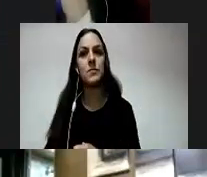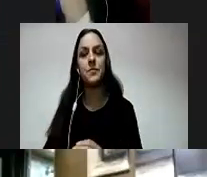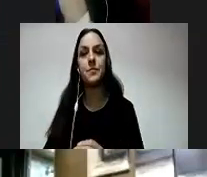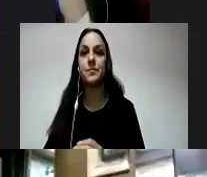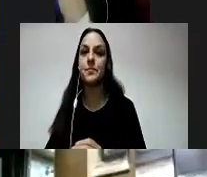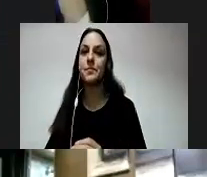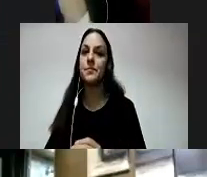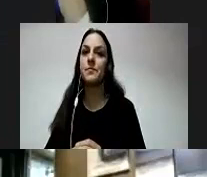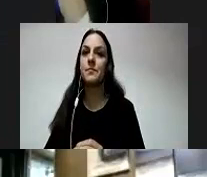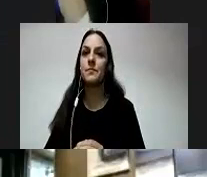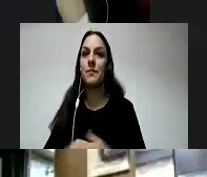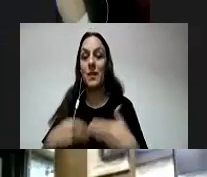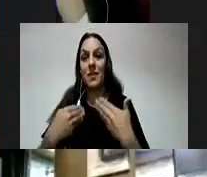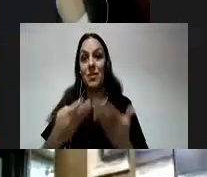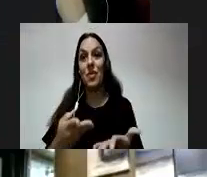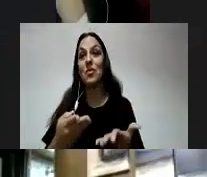tanto,